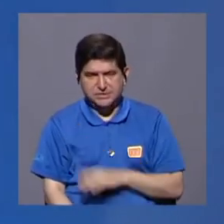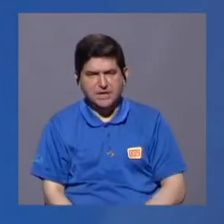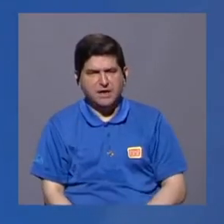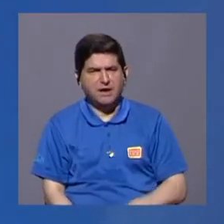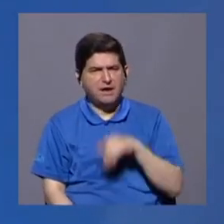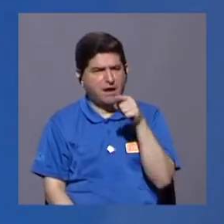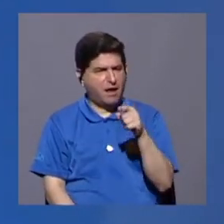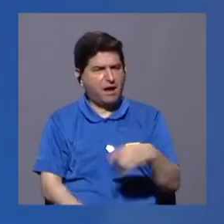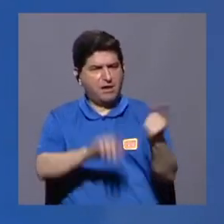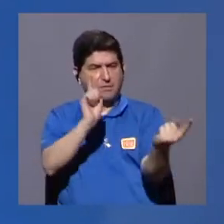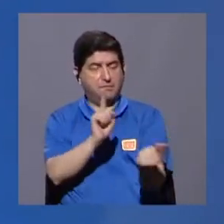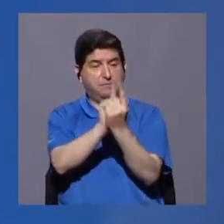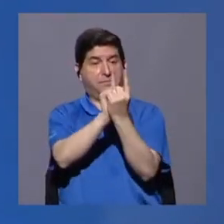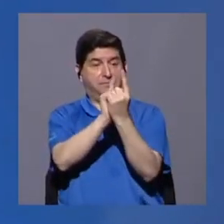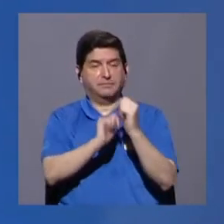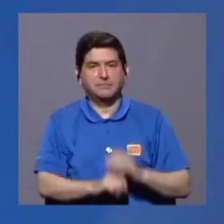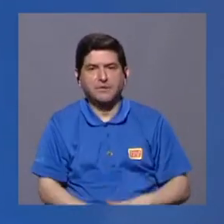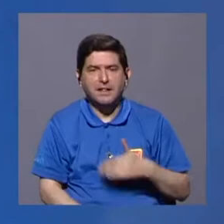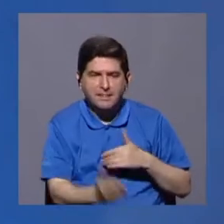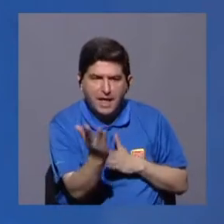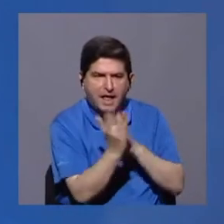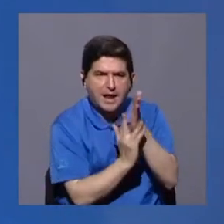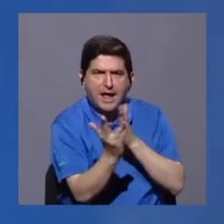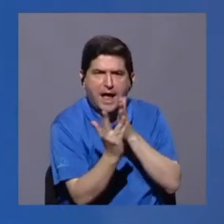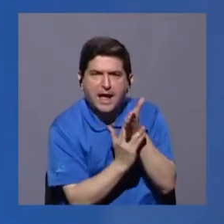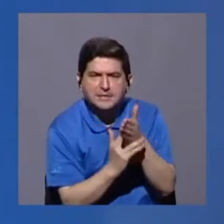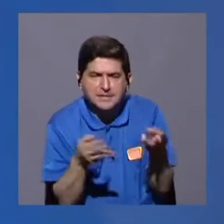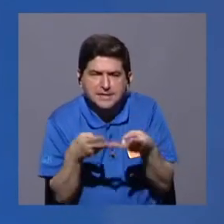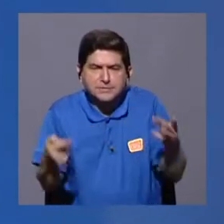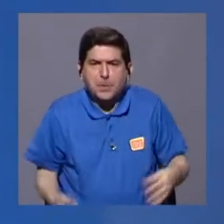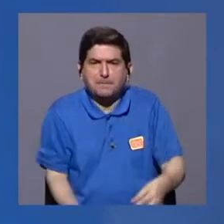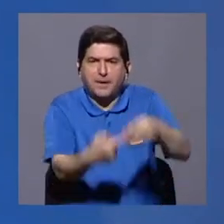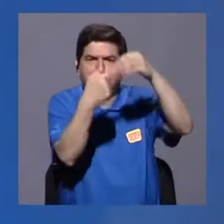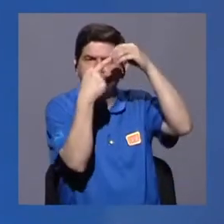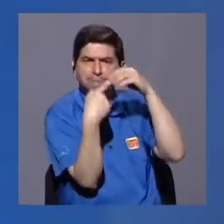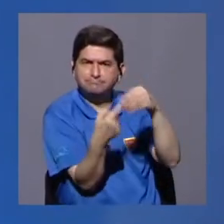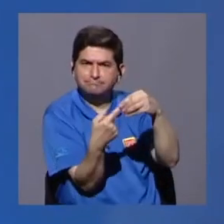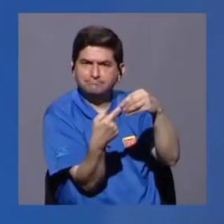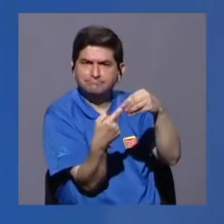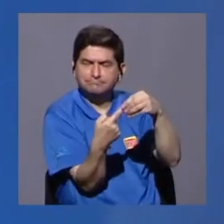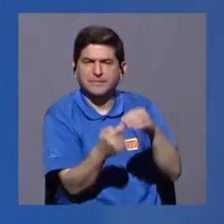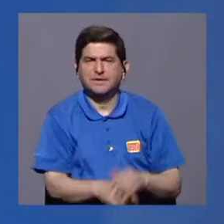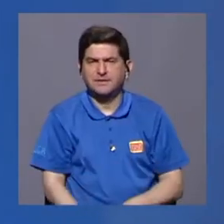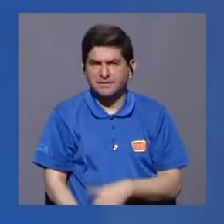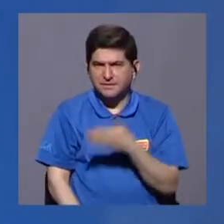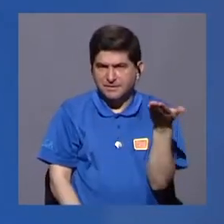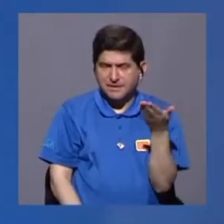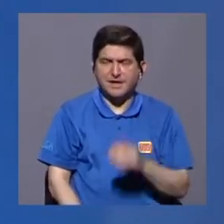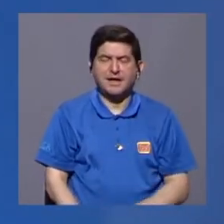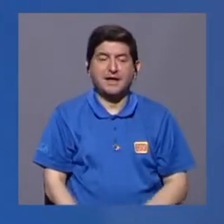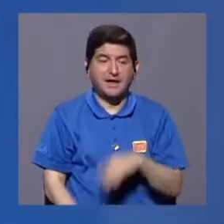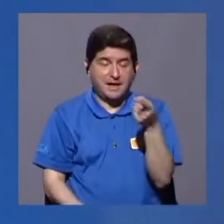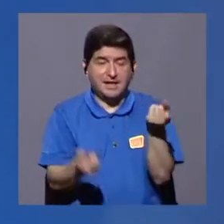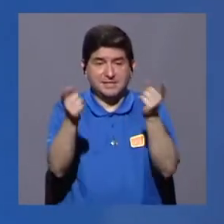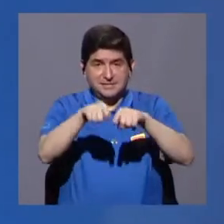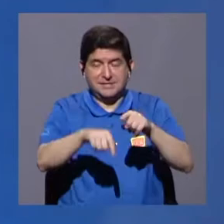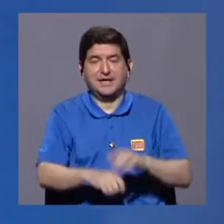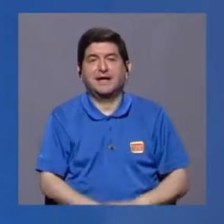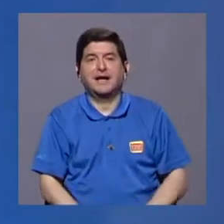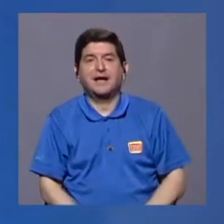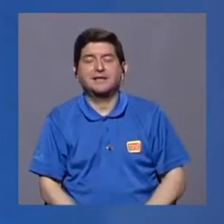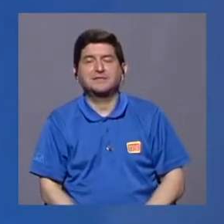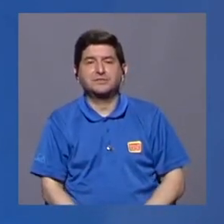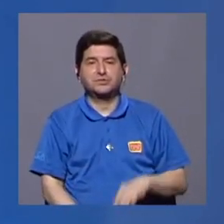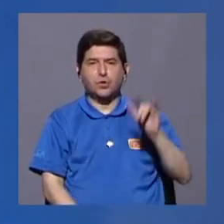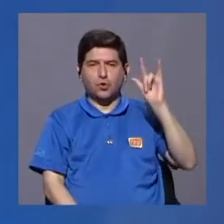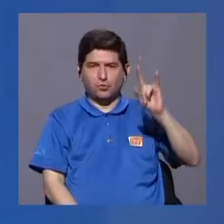que tiene el acceso a la materia prima por así decirlo que son los camélidos suramericanos que incluyen las